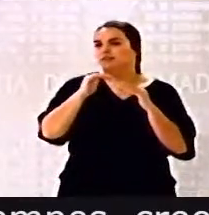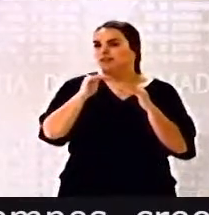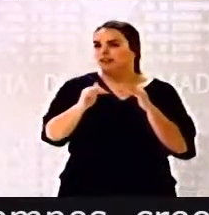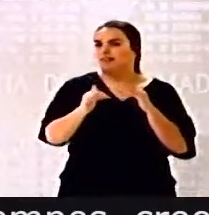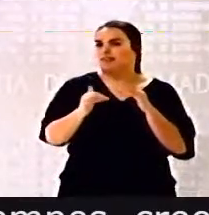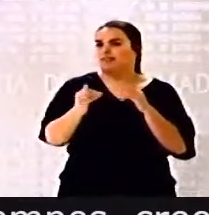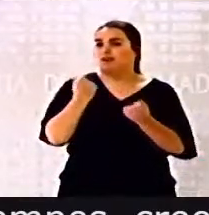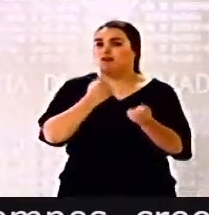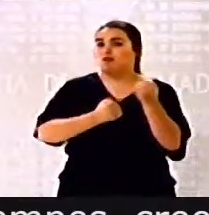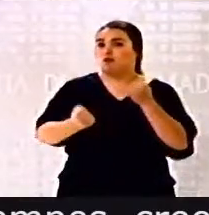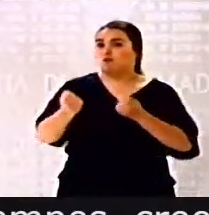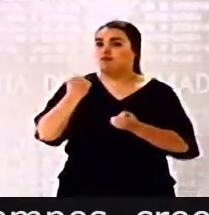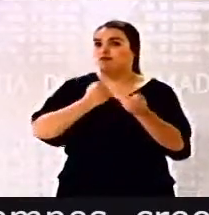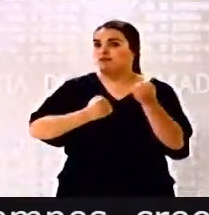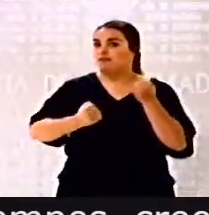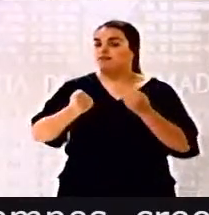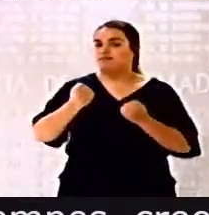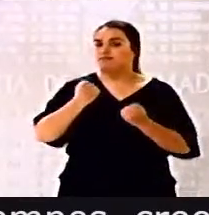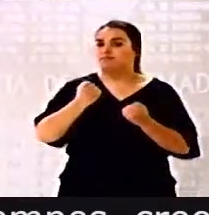económica